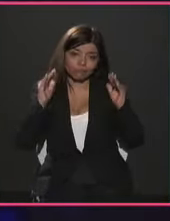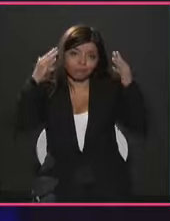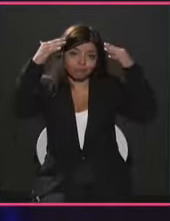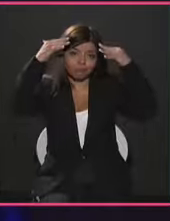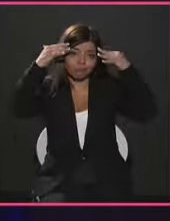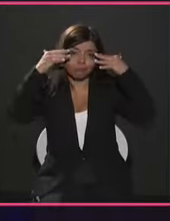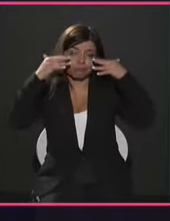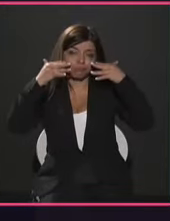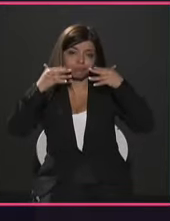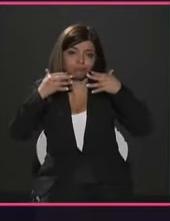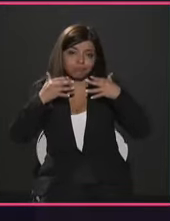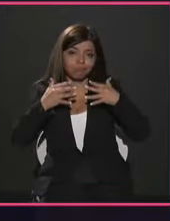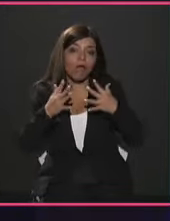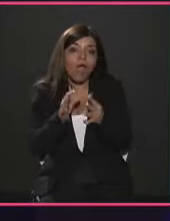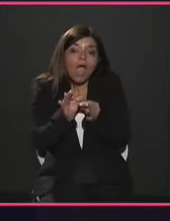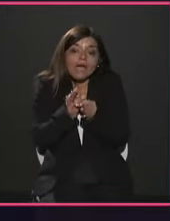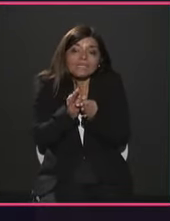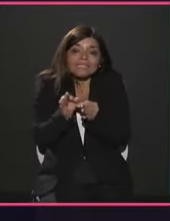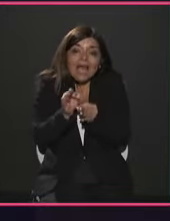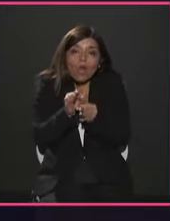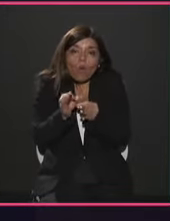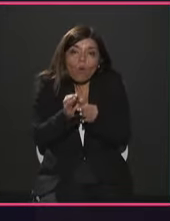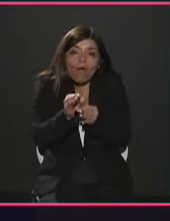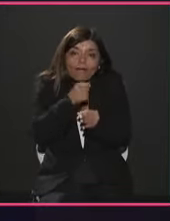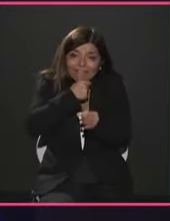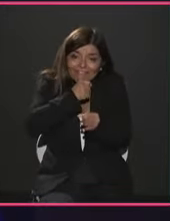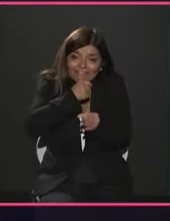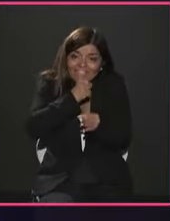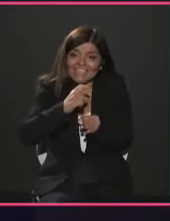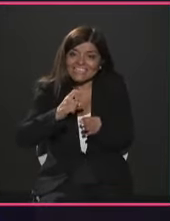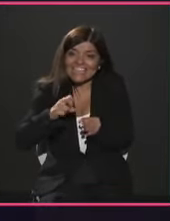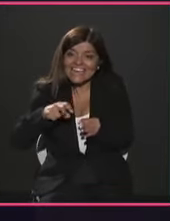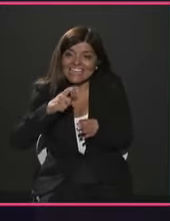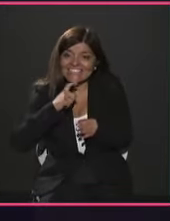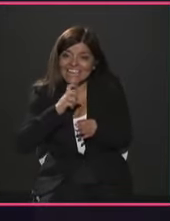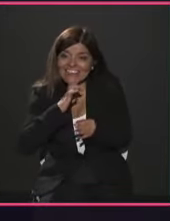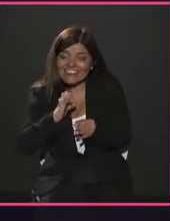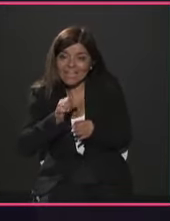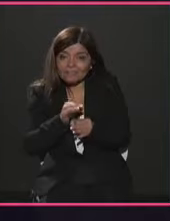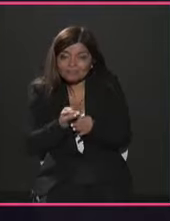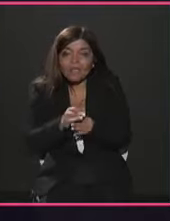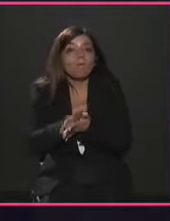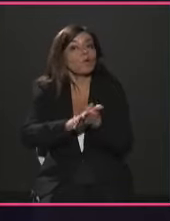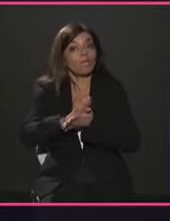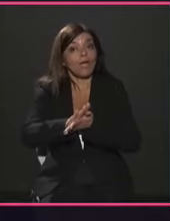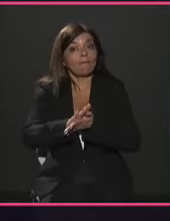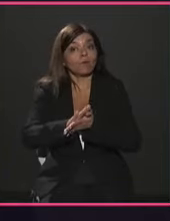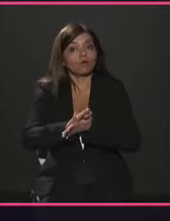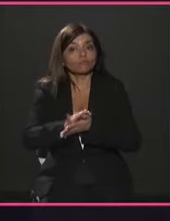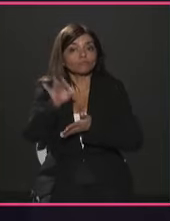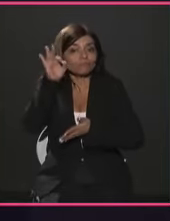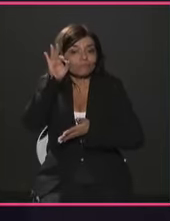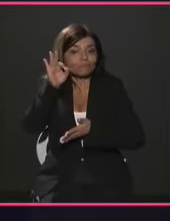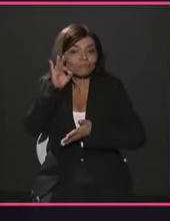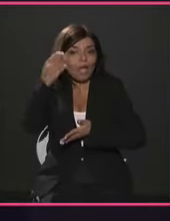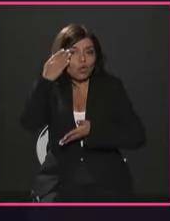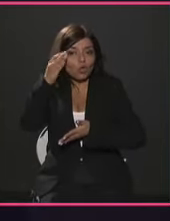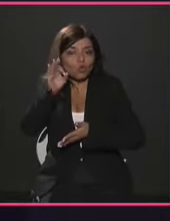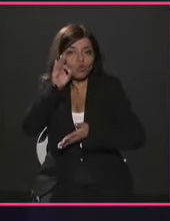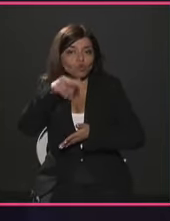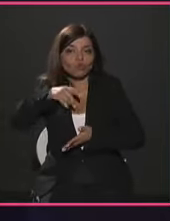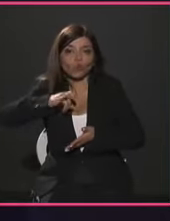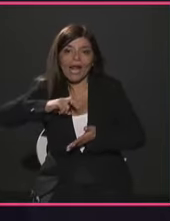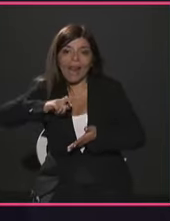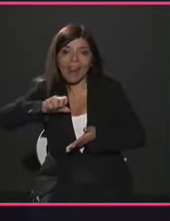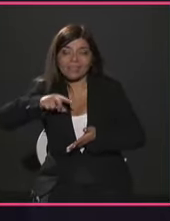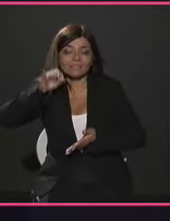tiende a acumular más y más células senescentes y el ejempo más claro de células senescentes son los lunares que tenemos en nuestro cuerpo que están constituidos en mayor